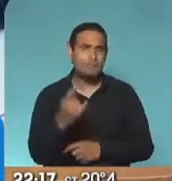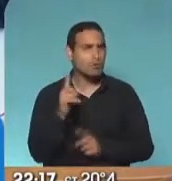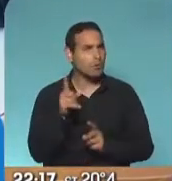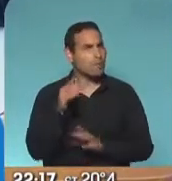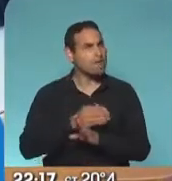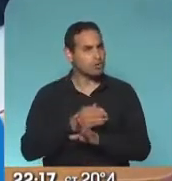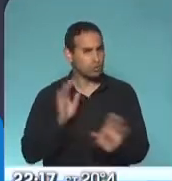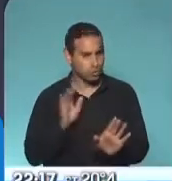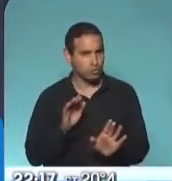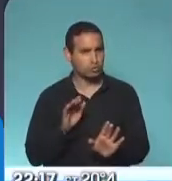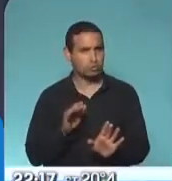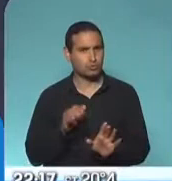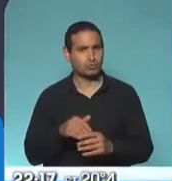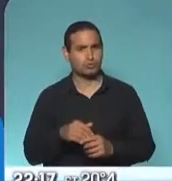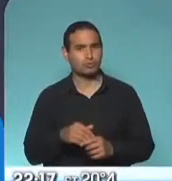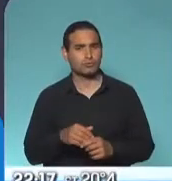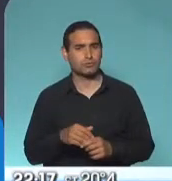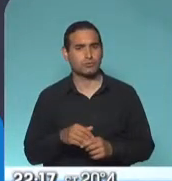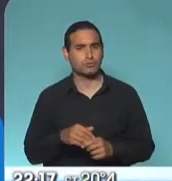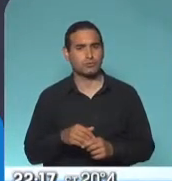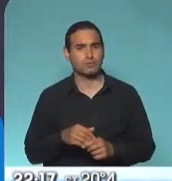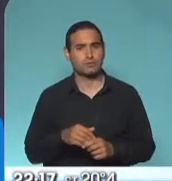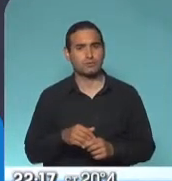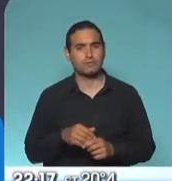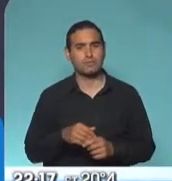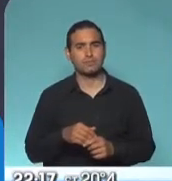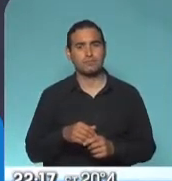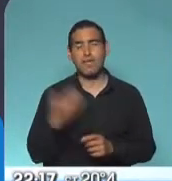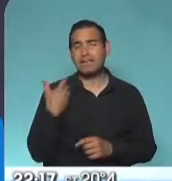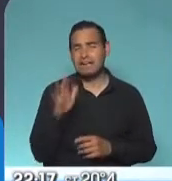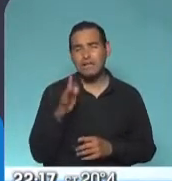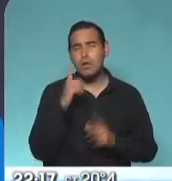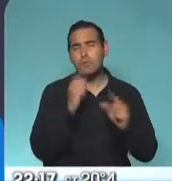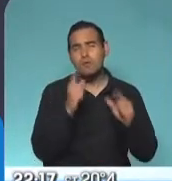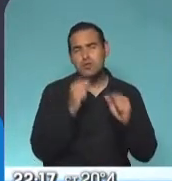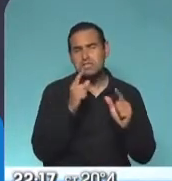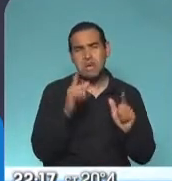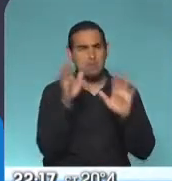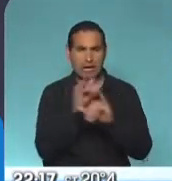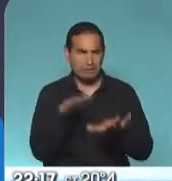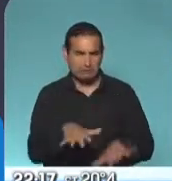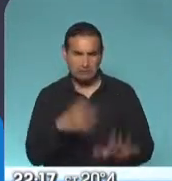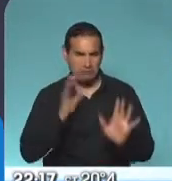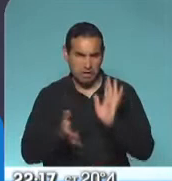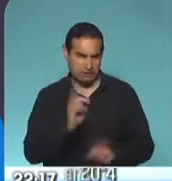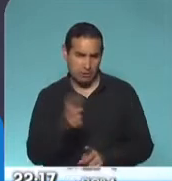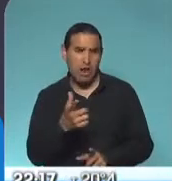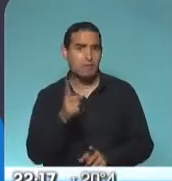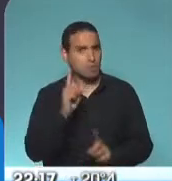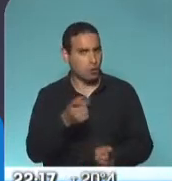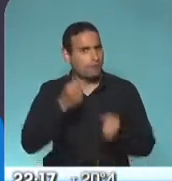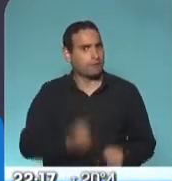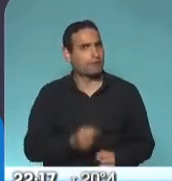el poder de indígena, que en general las protestas han sido pacíficas, no son violentas, pero son muy